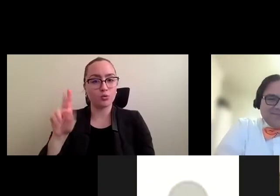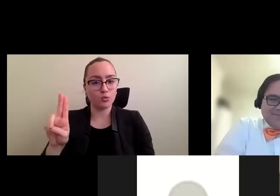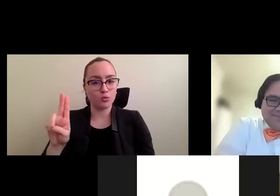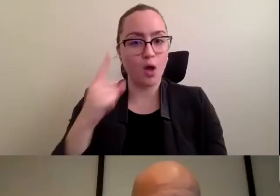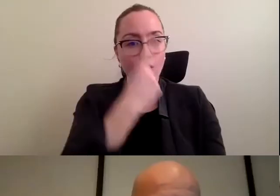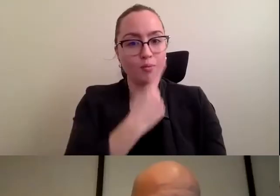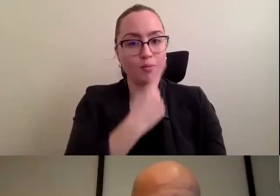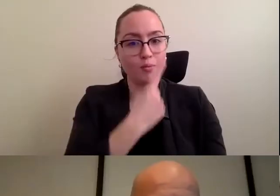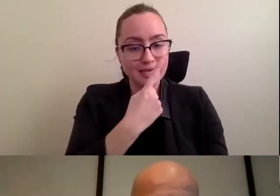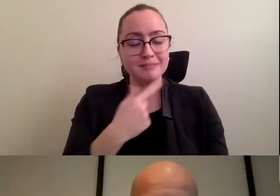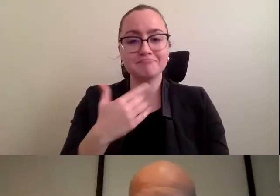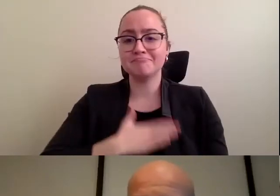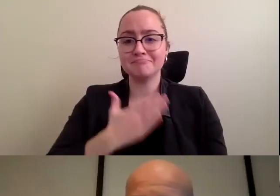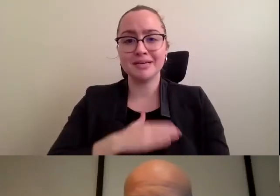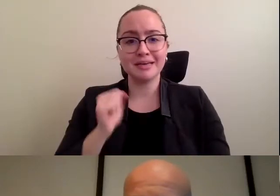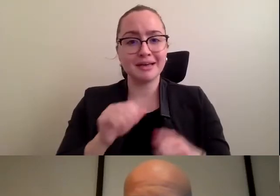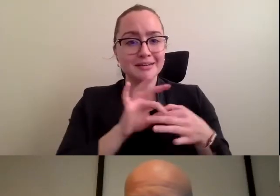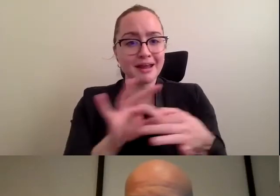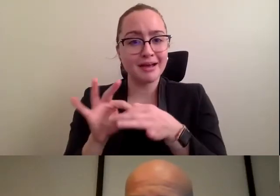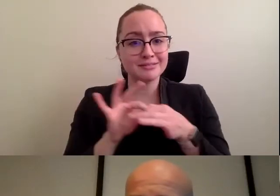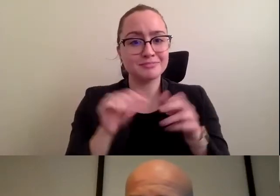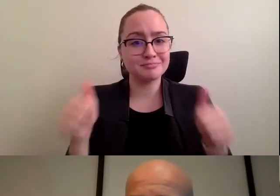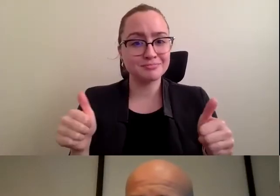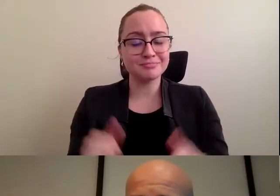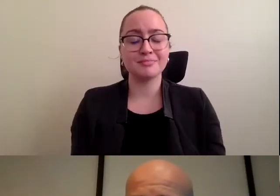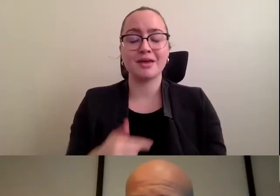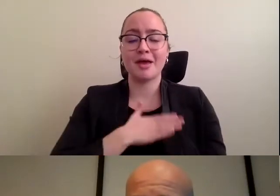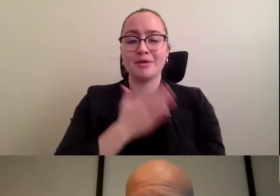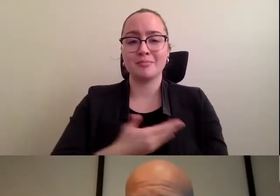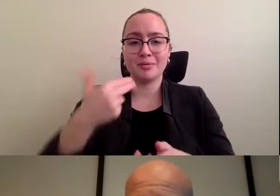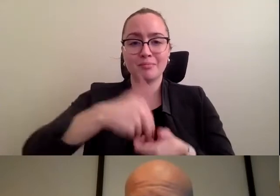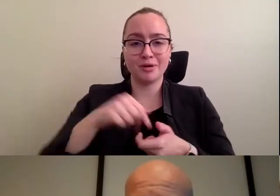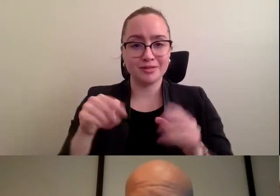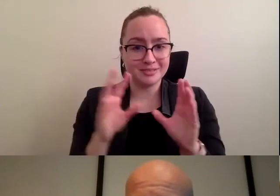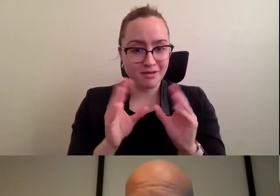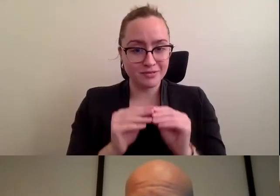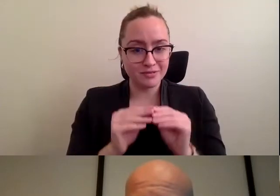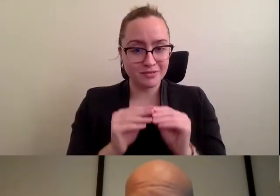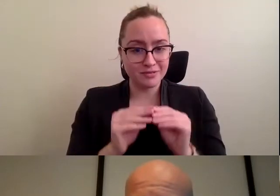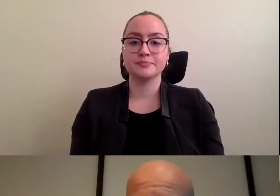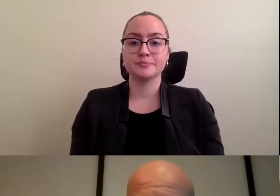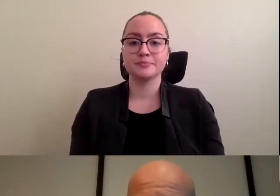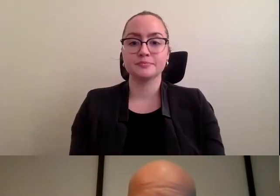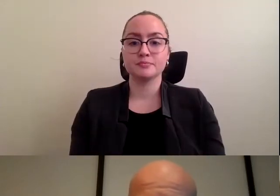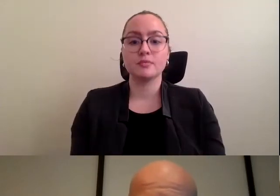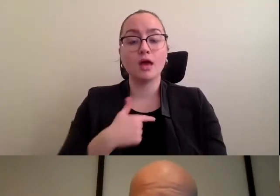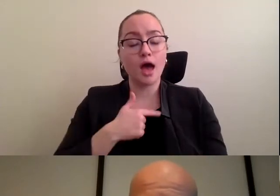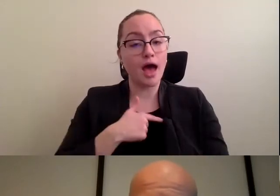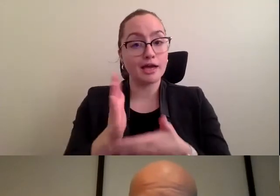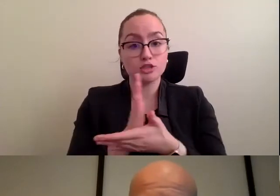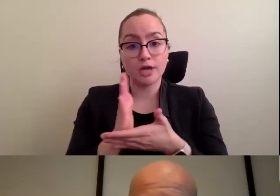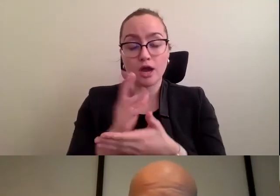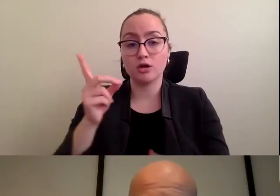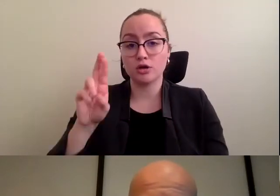de Honolulu, Hawaii. Estoy re contento que podemos hablar de esta manera y conectarnos de esta manera en esta conferencia. Yo comparto